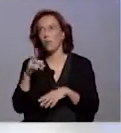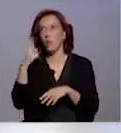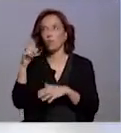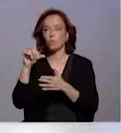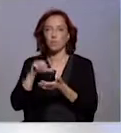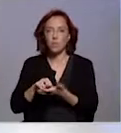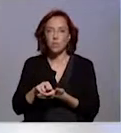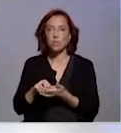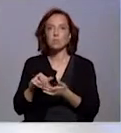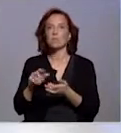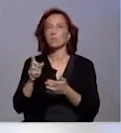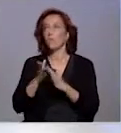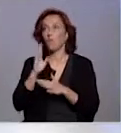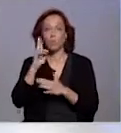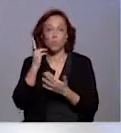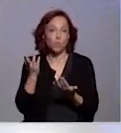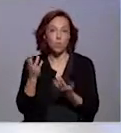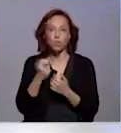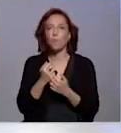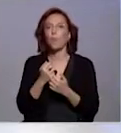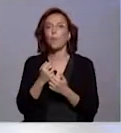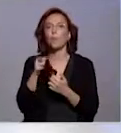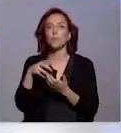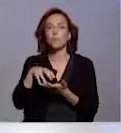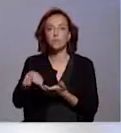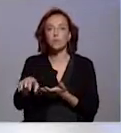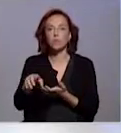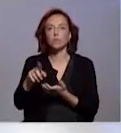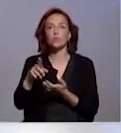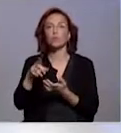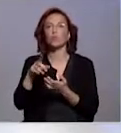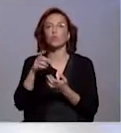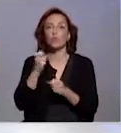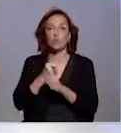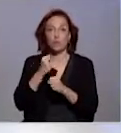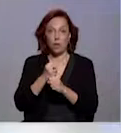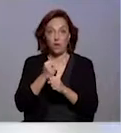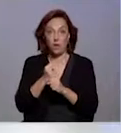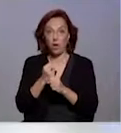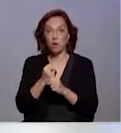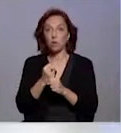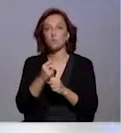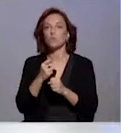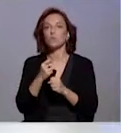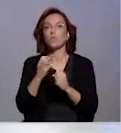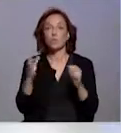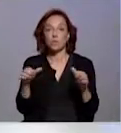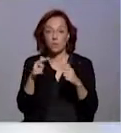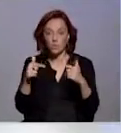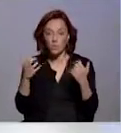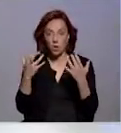otro lado en ese en ese sector también el sector manufacturero es donde vemos desde hace ya muchos años